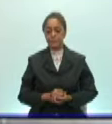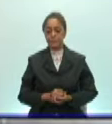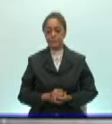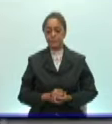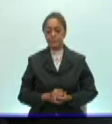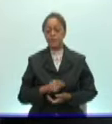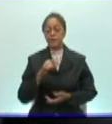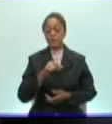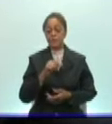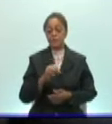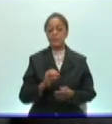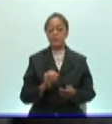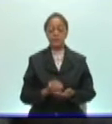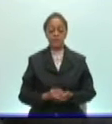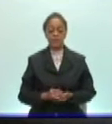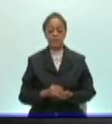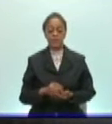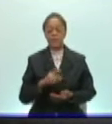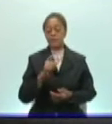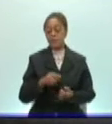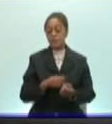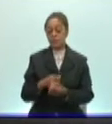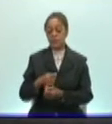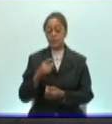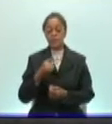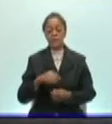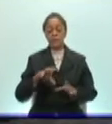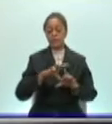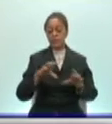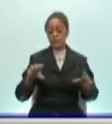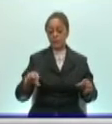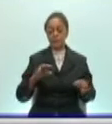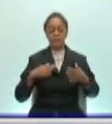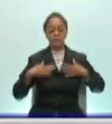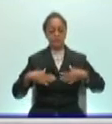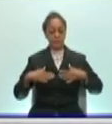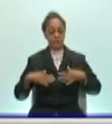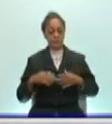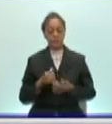A partir de entonces, ni los rebeldes ni la isla tendrán reposo.